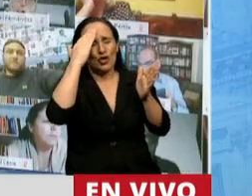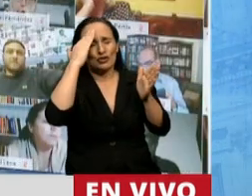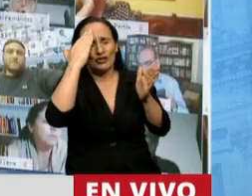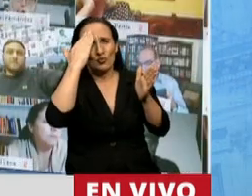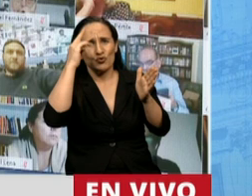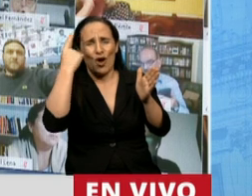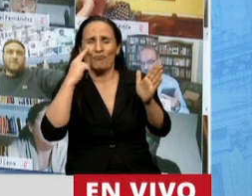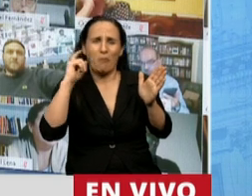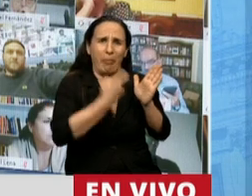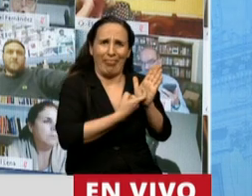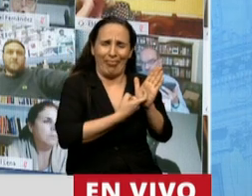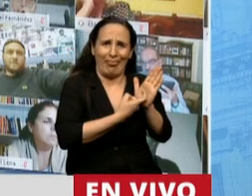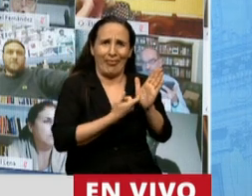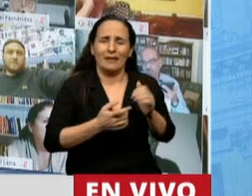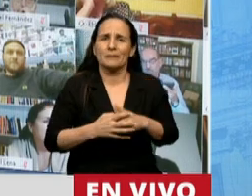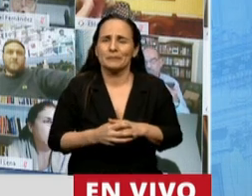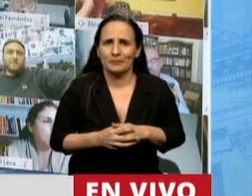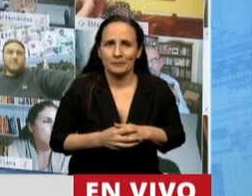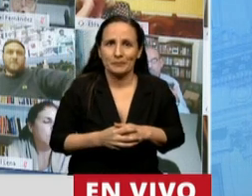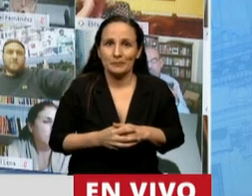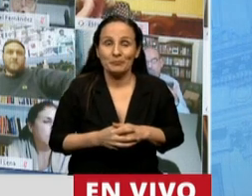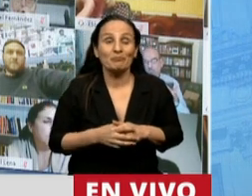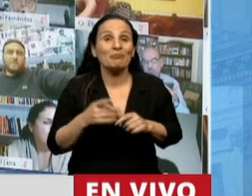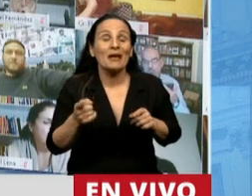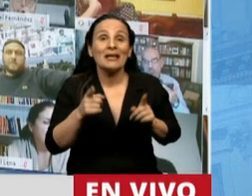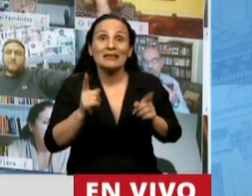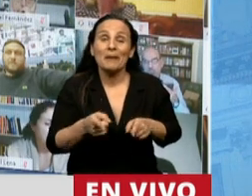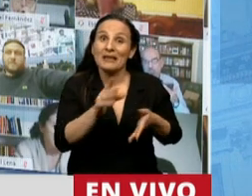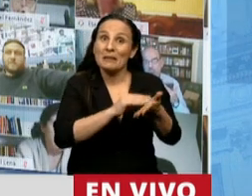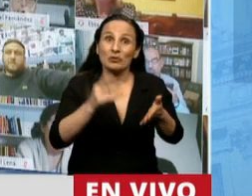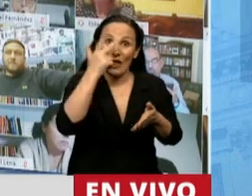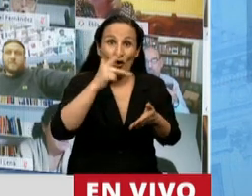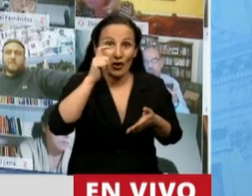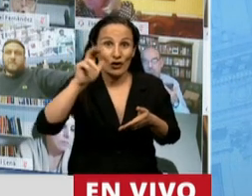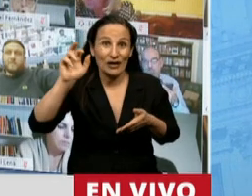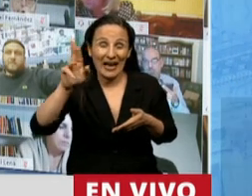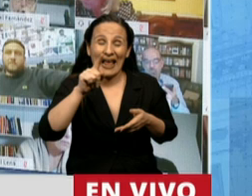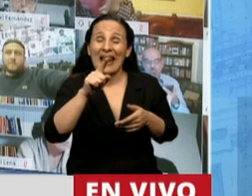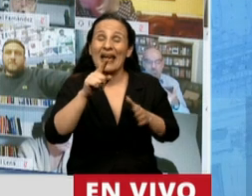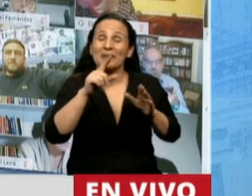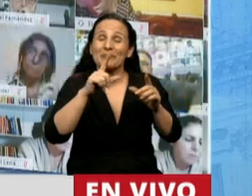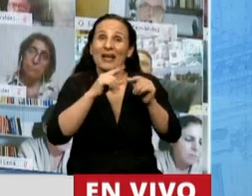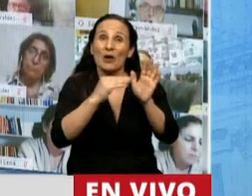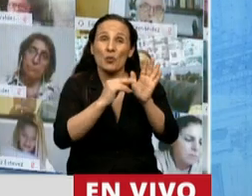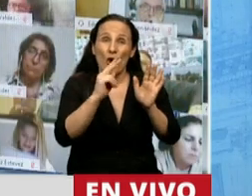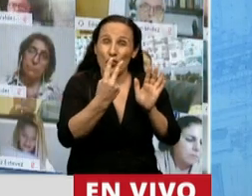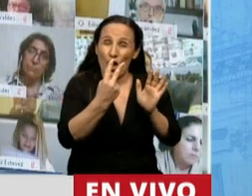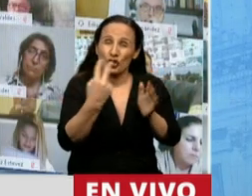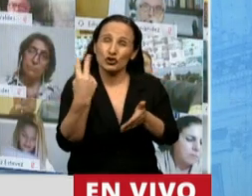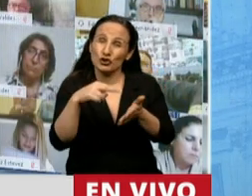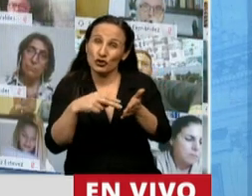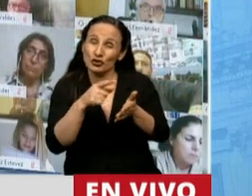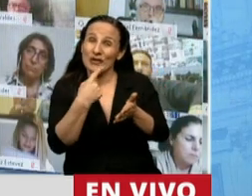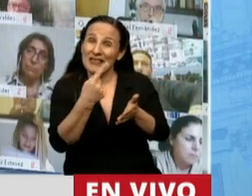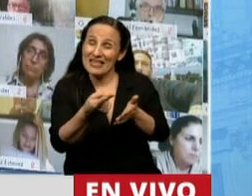y por otro lado en la lectura que hizo el diputado heller del artículo segundo él introduce